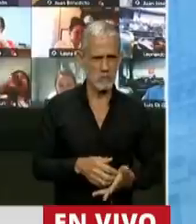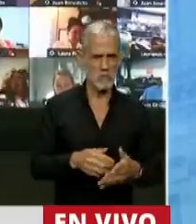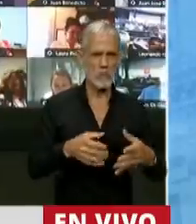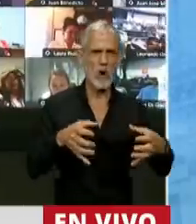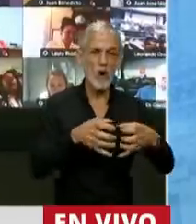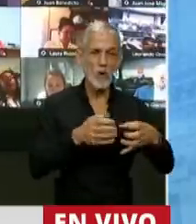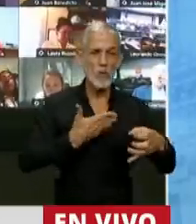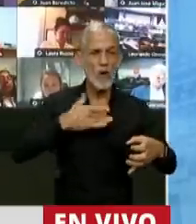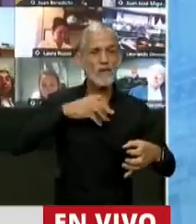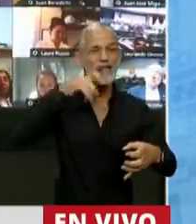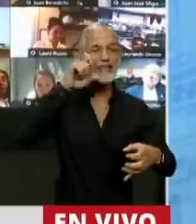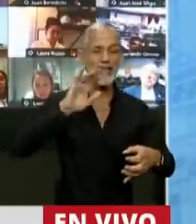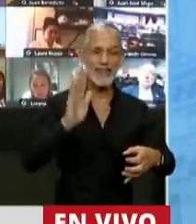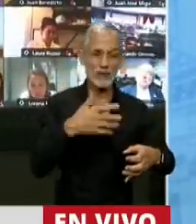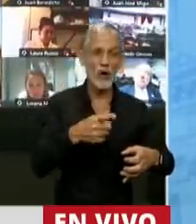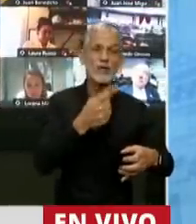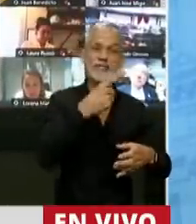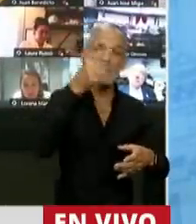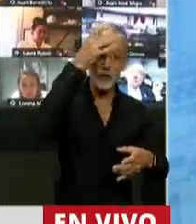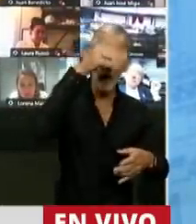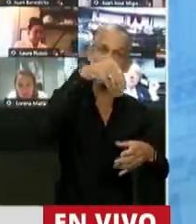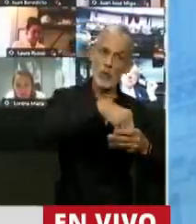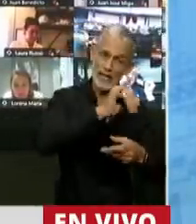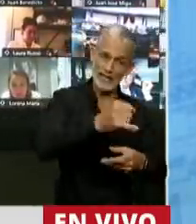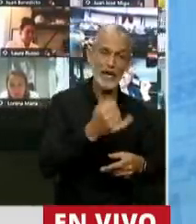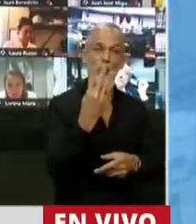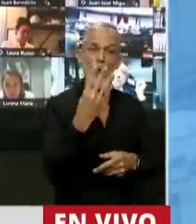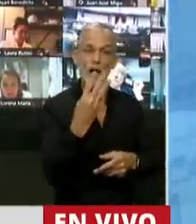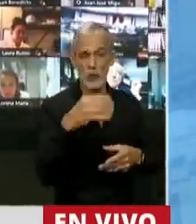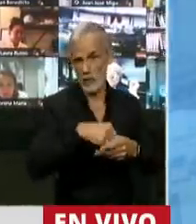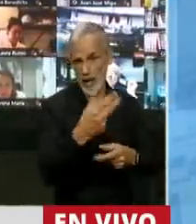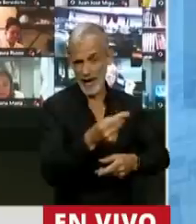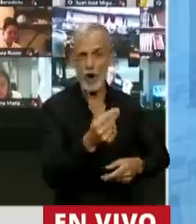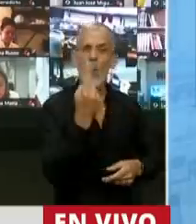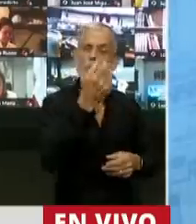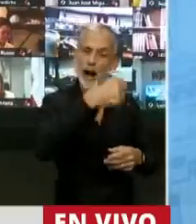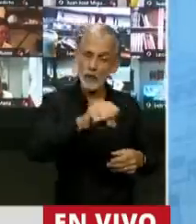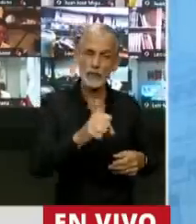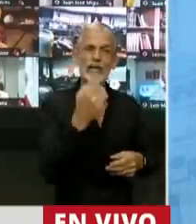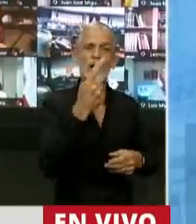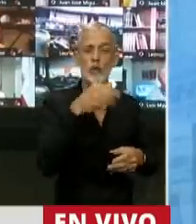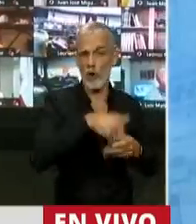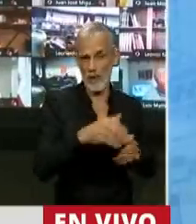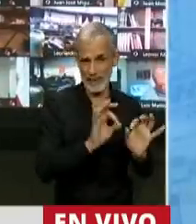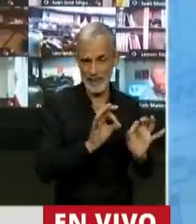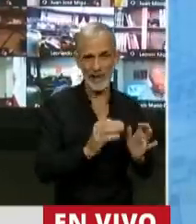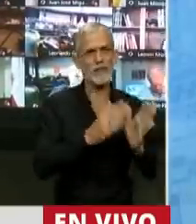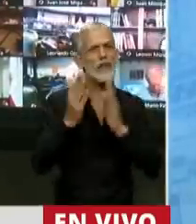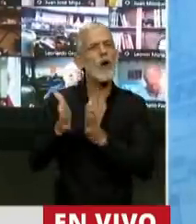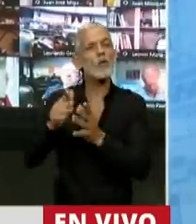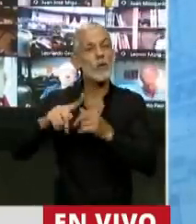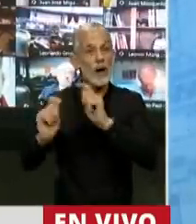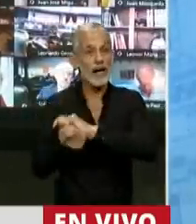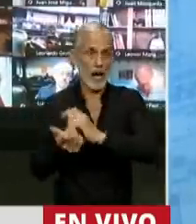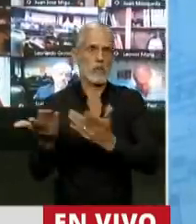de Todos hubo 112 votos afirmativos, 4 negativos, 1 ausente y 1 sin votar. Juntos por el